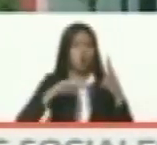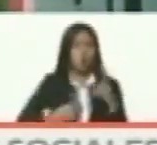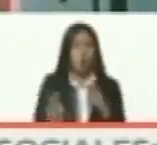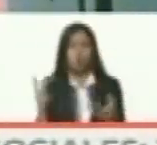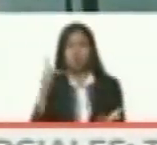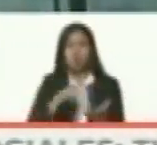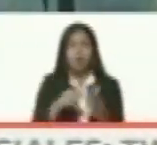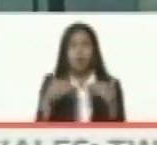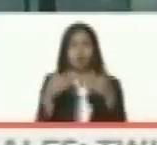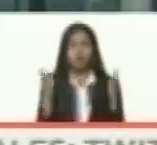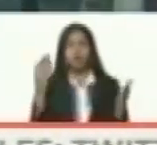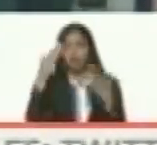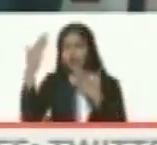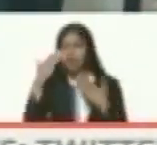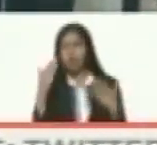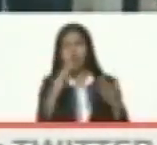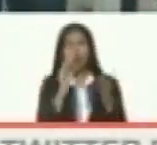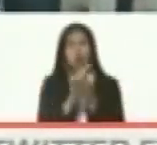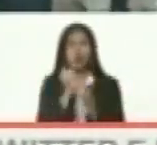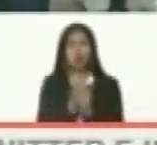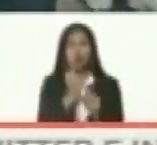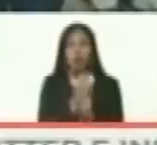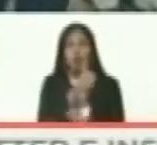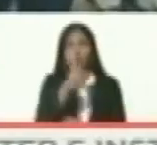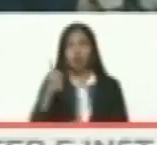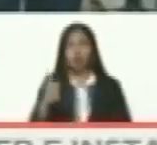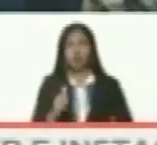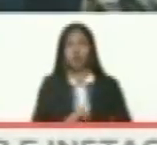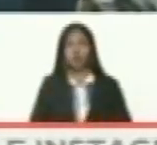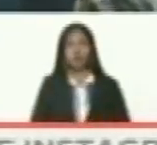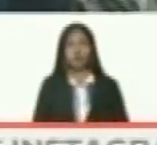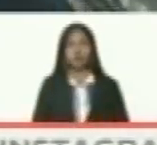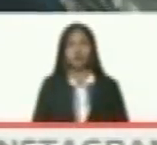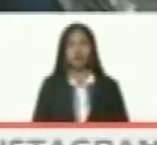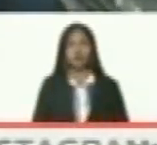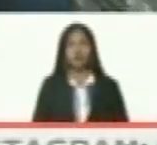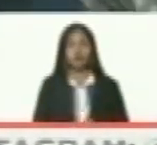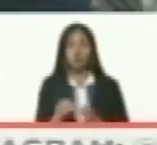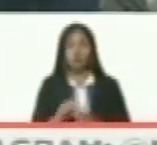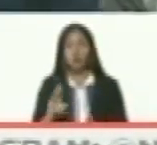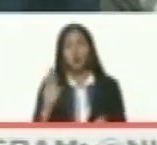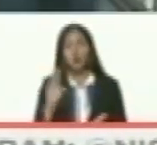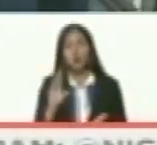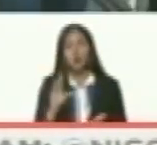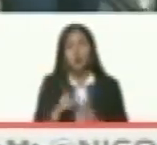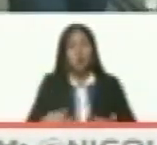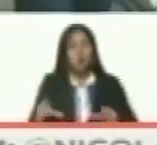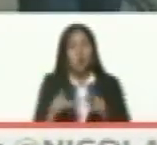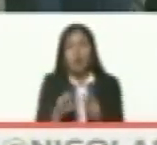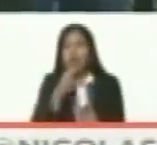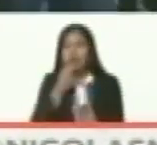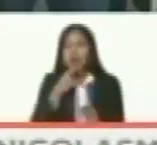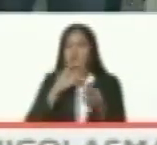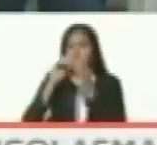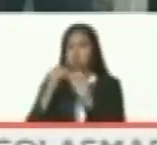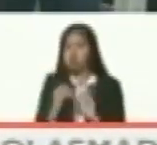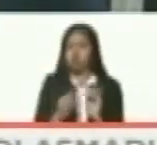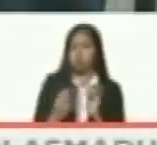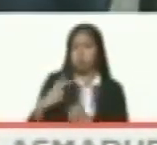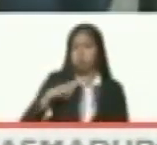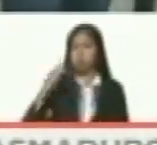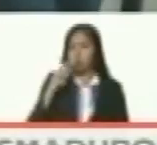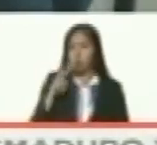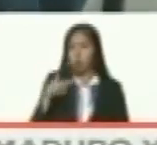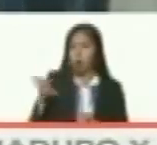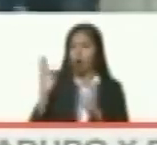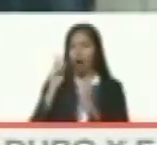pues, entrando. Saludo a los trabajadores de este centro muy moderno,